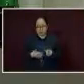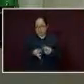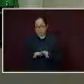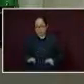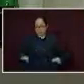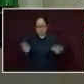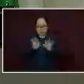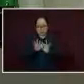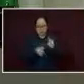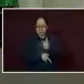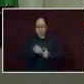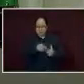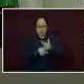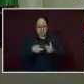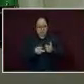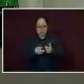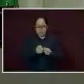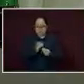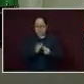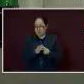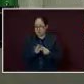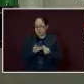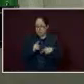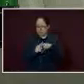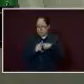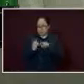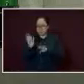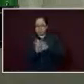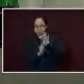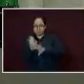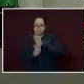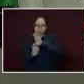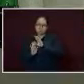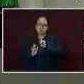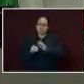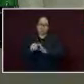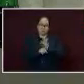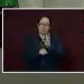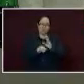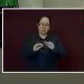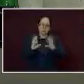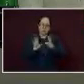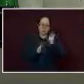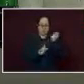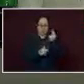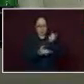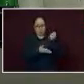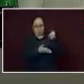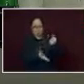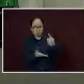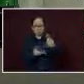económica, entiendo yo que es a través de obra pública, de atraer inversiones,